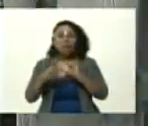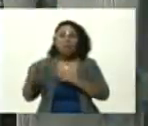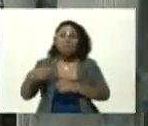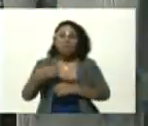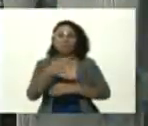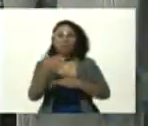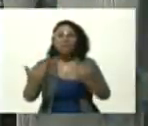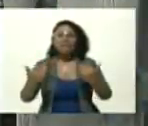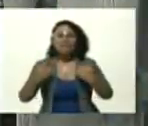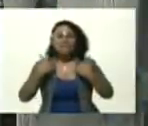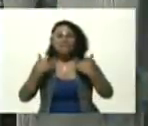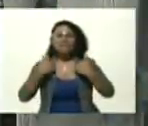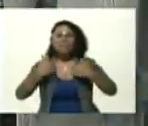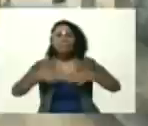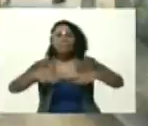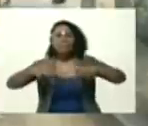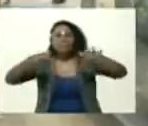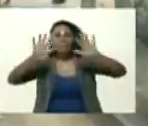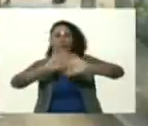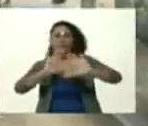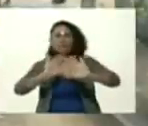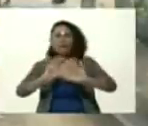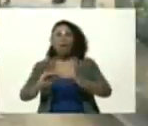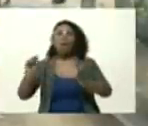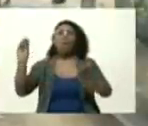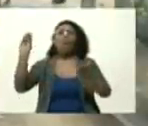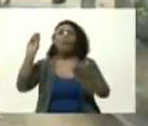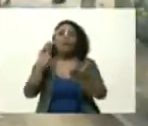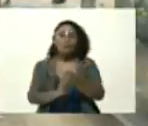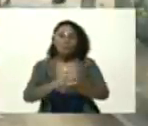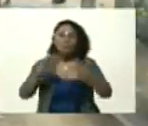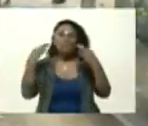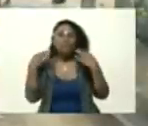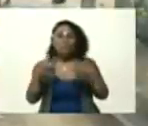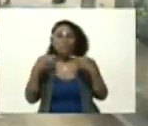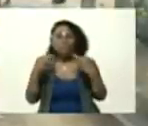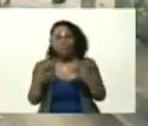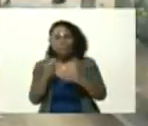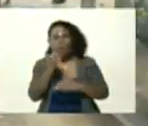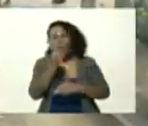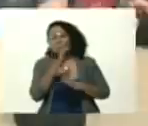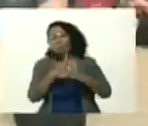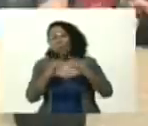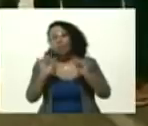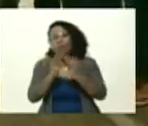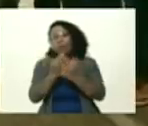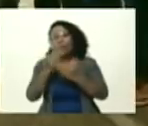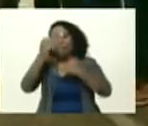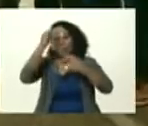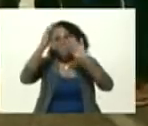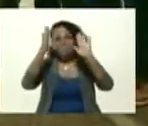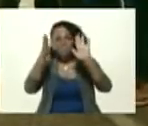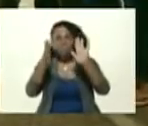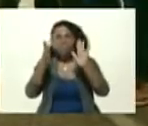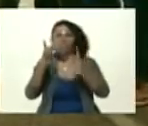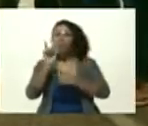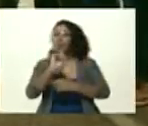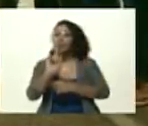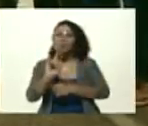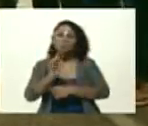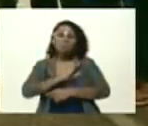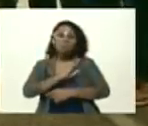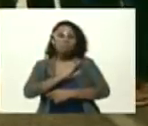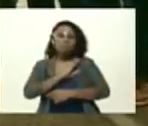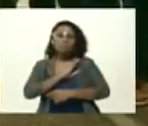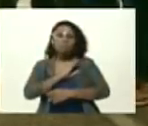sufrió la crecida ya está volviendo otra vez a la normalidad. Y bueno, todas las familias que han sido atendidas, no hemos tenido hasta la